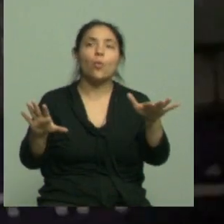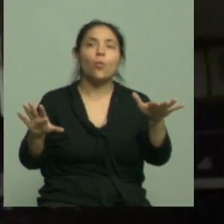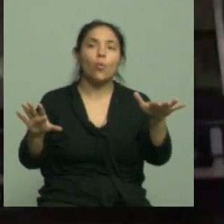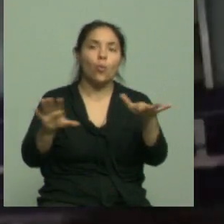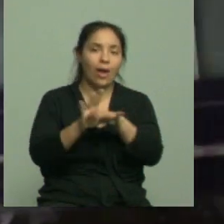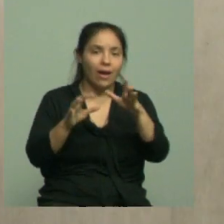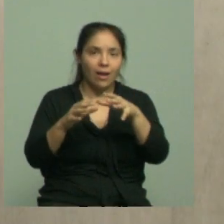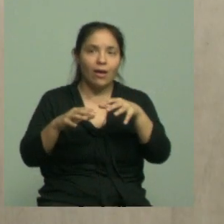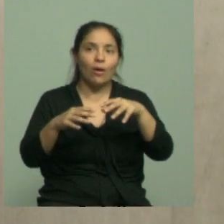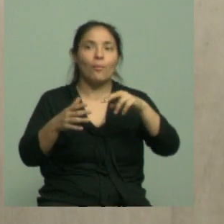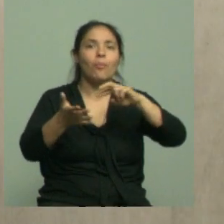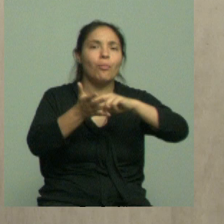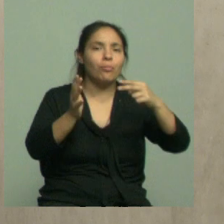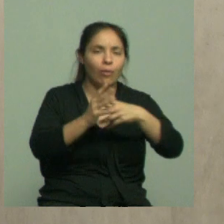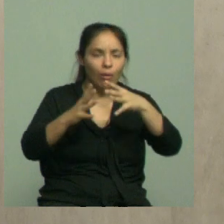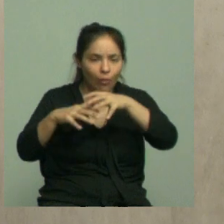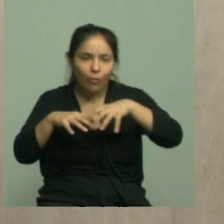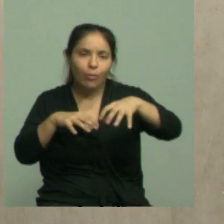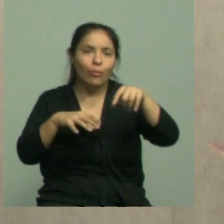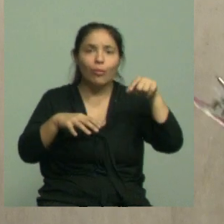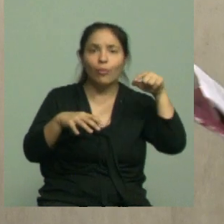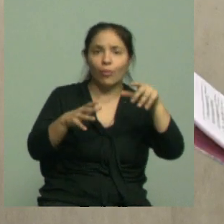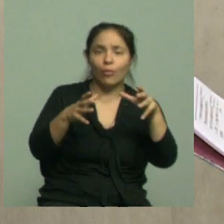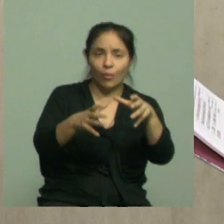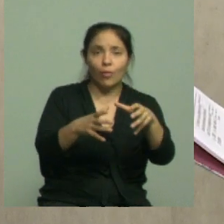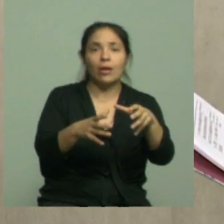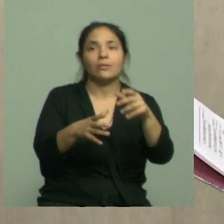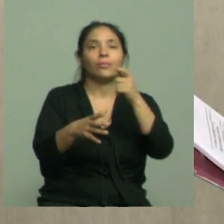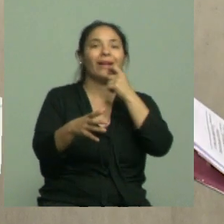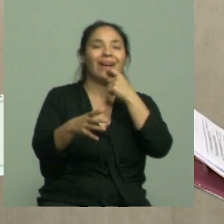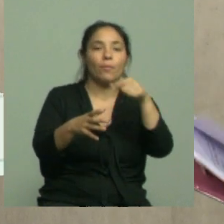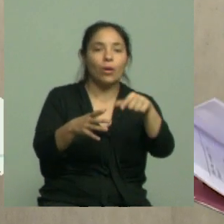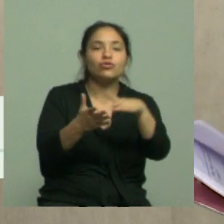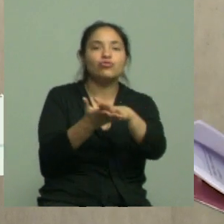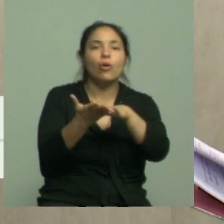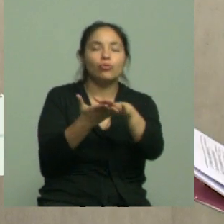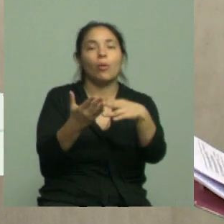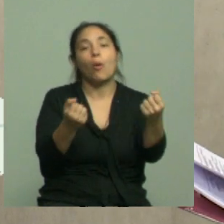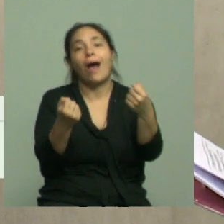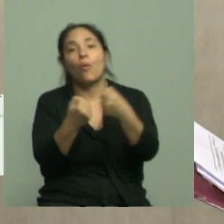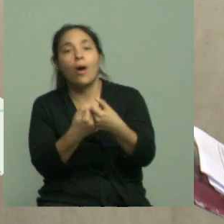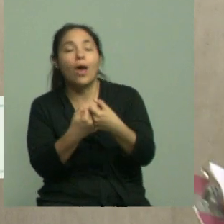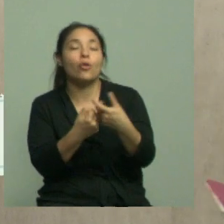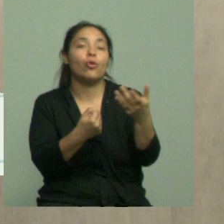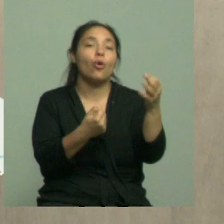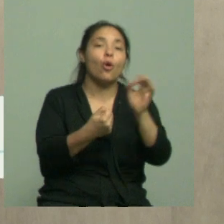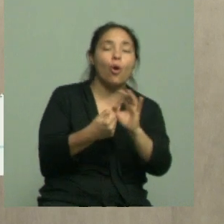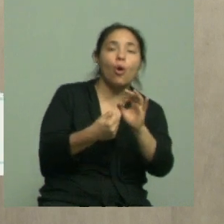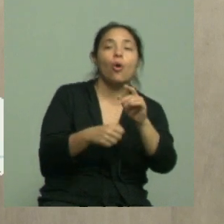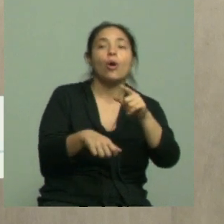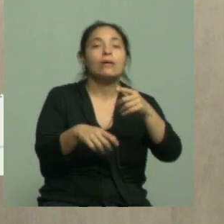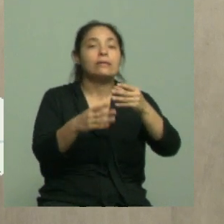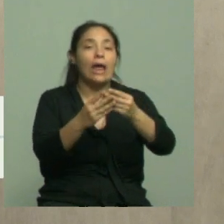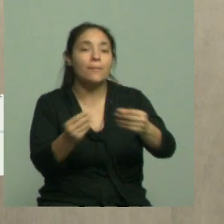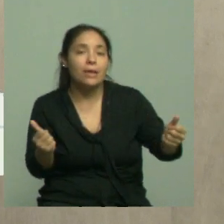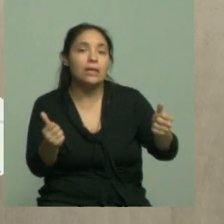conflicto, estas suertes de salidas, sea por treguas, por acuerdos, no va a haber una